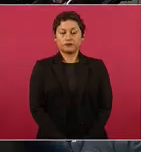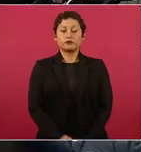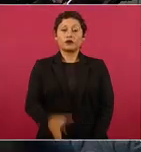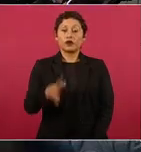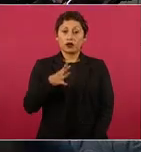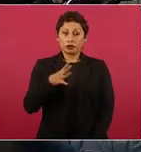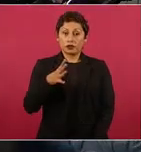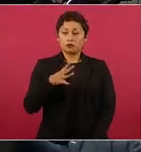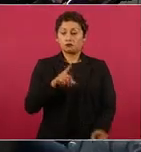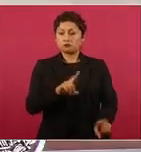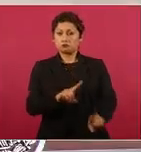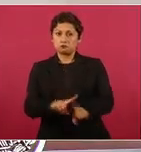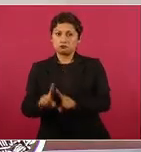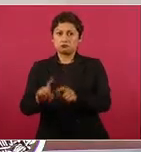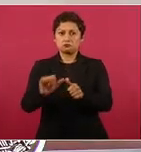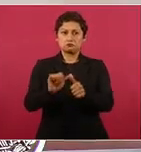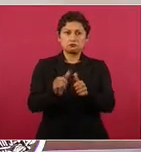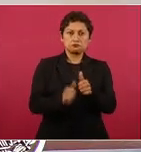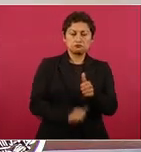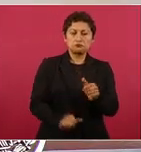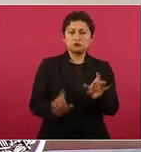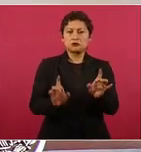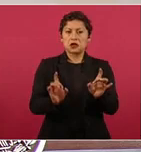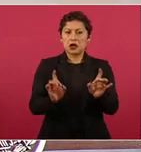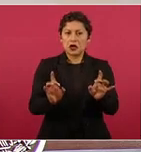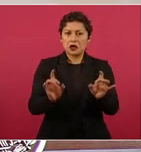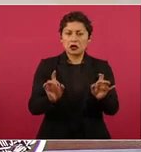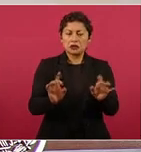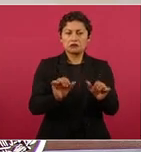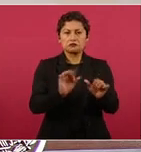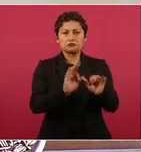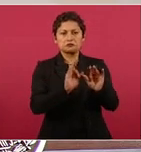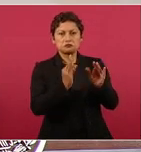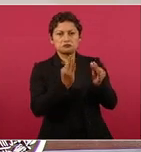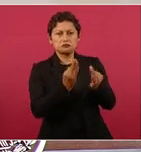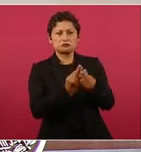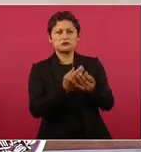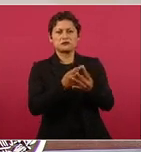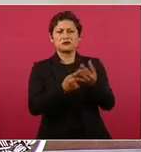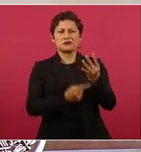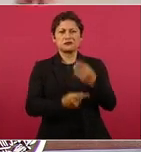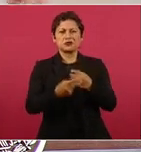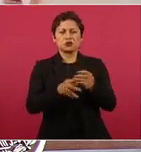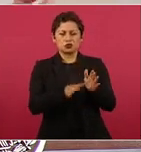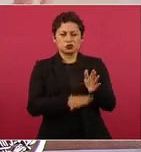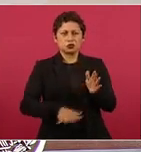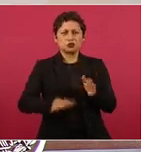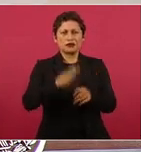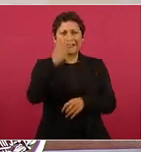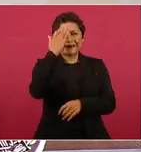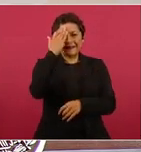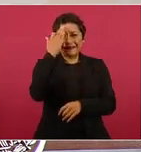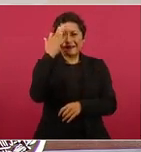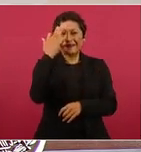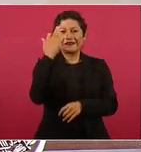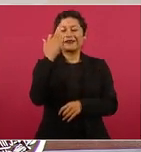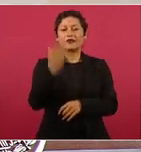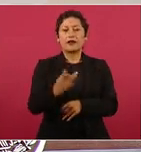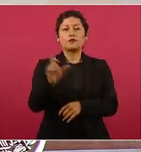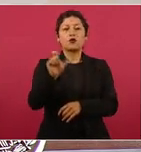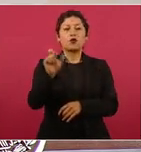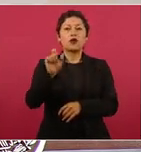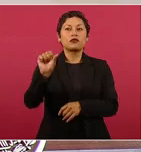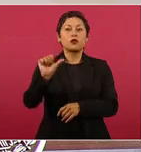angelitos y figuras ya con faldellines muy propios de la época virreinal, muchos de los cuales